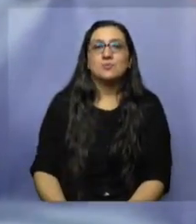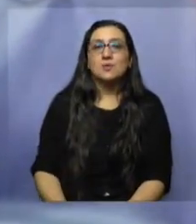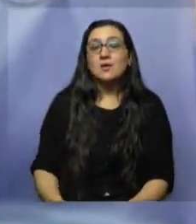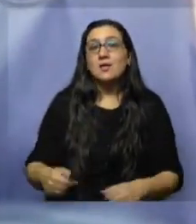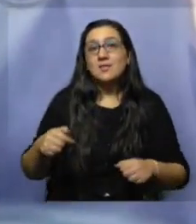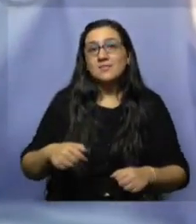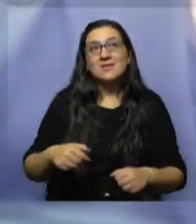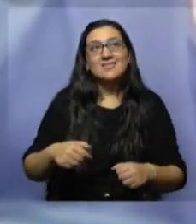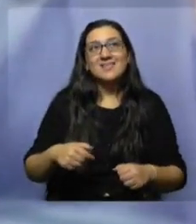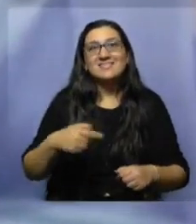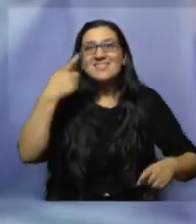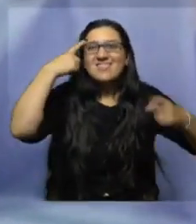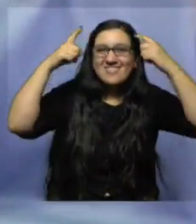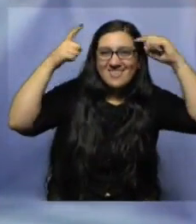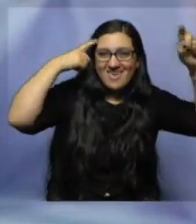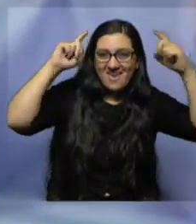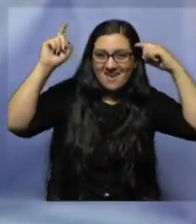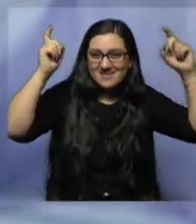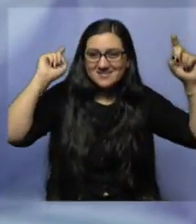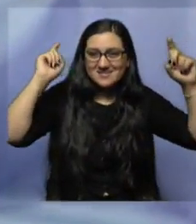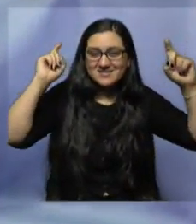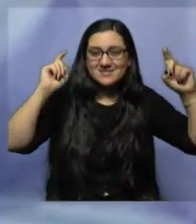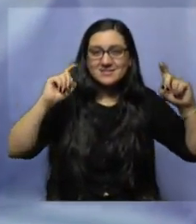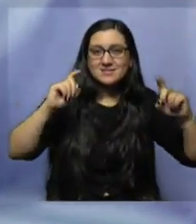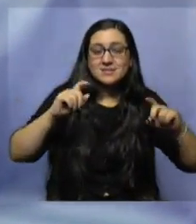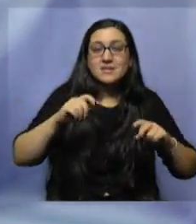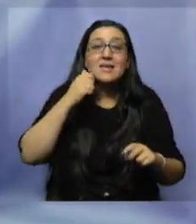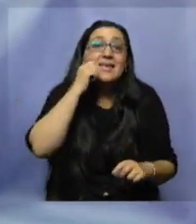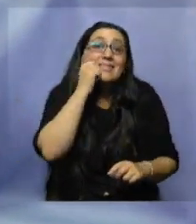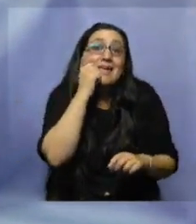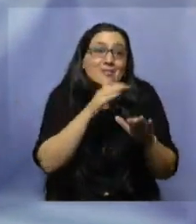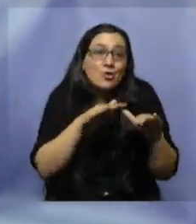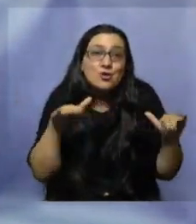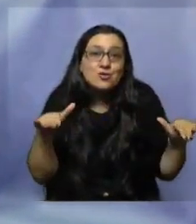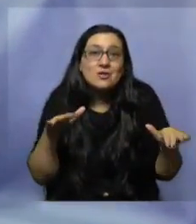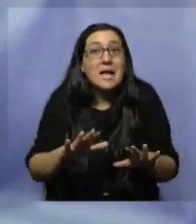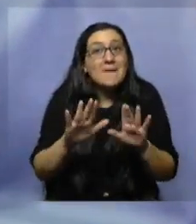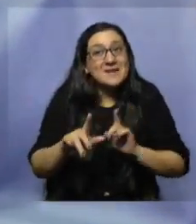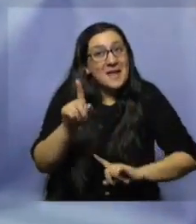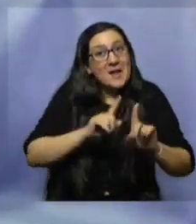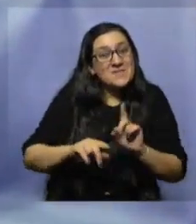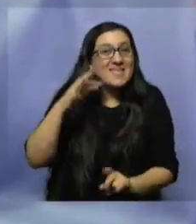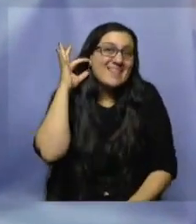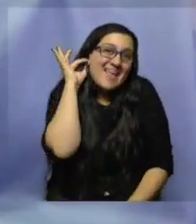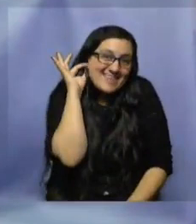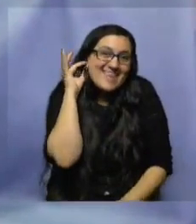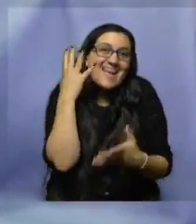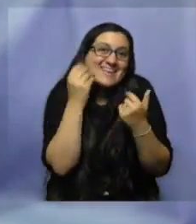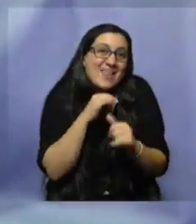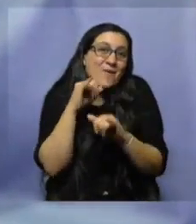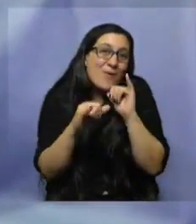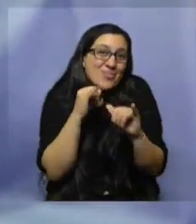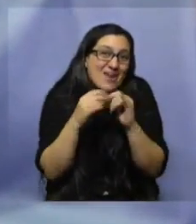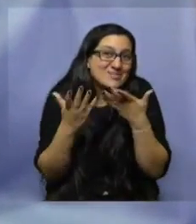de esta lluvia de ideas? ¿Y qué edades tenían los chiquilines? No sé si capaz que alguna de las chicas quiere contarnos, sí,